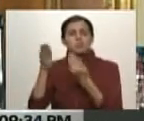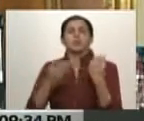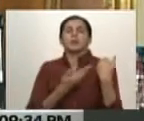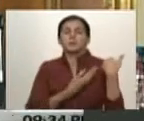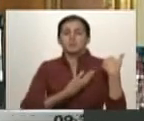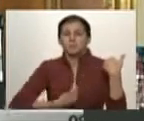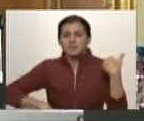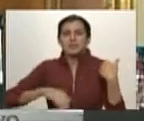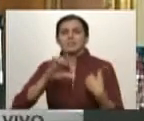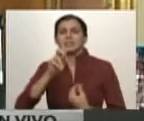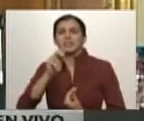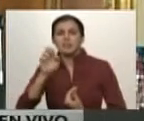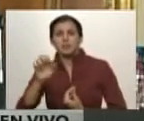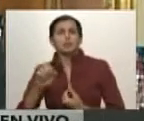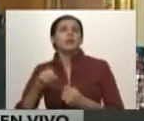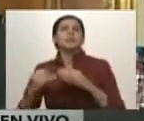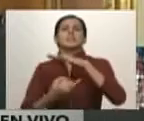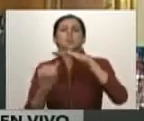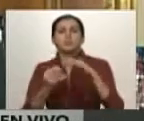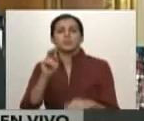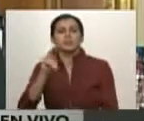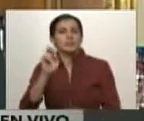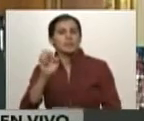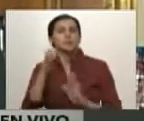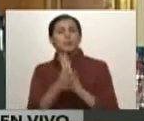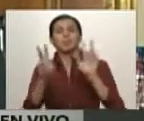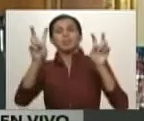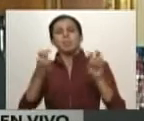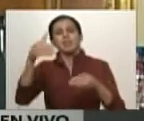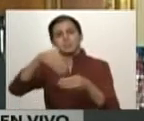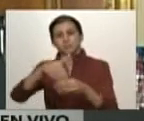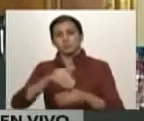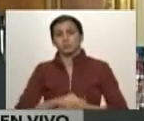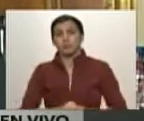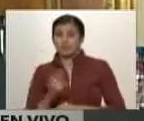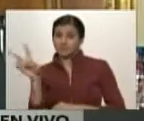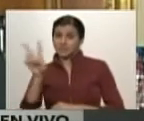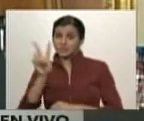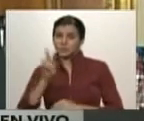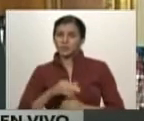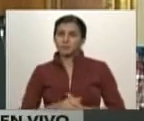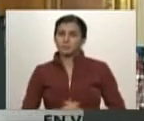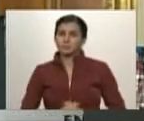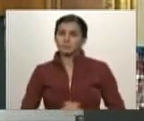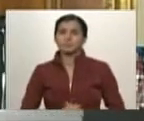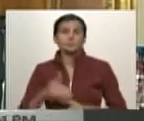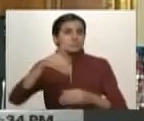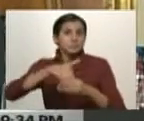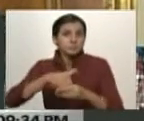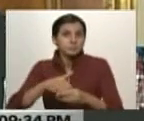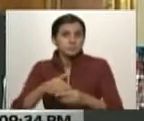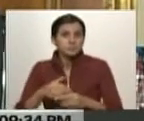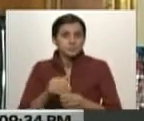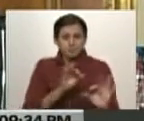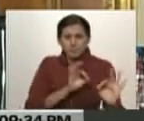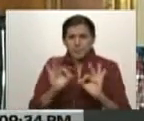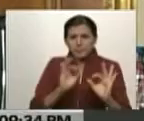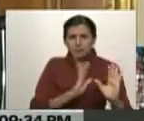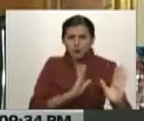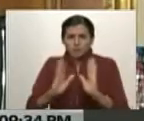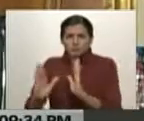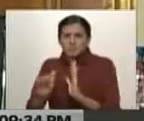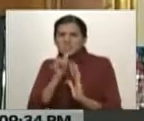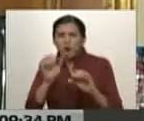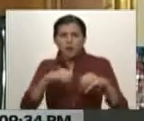electoral en todo lo concerniente a las elecciones en venezuela las elecciones no las organiza una